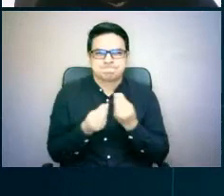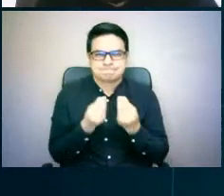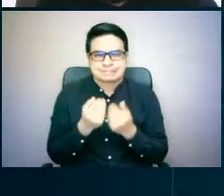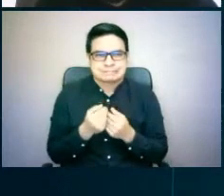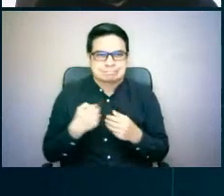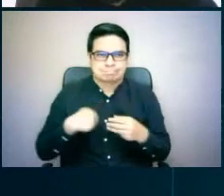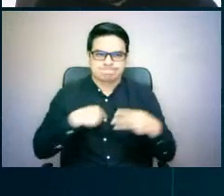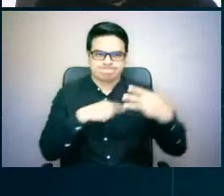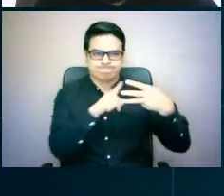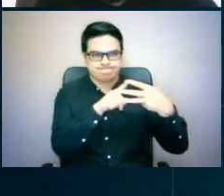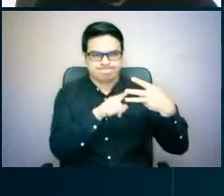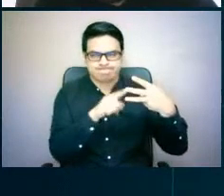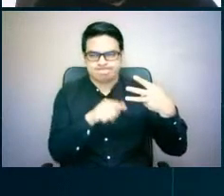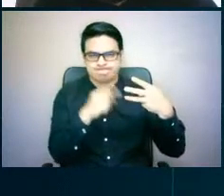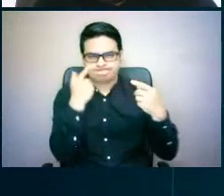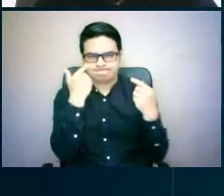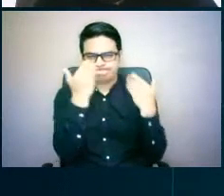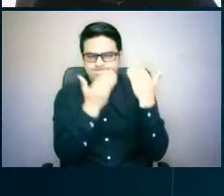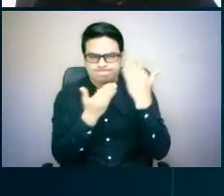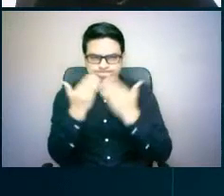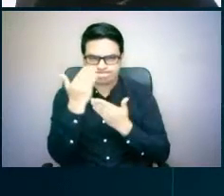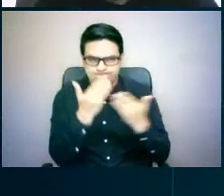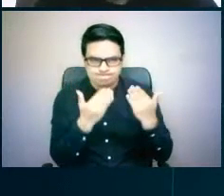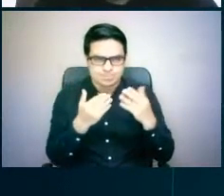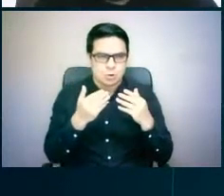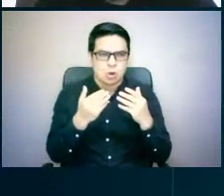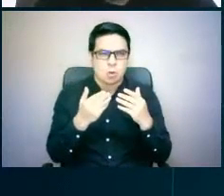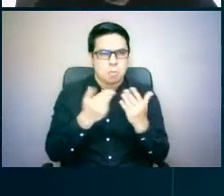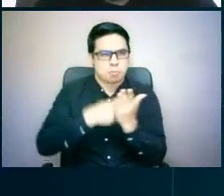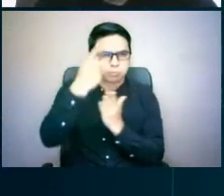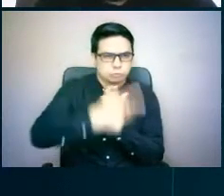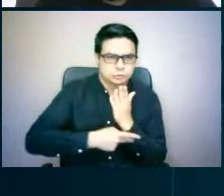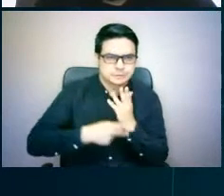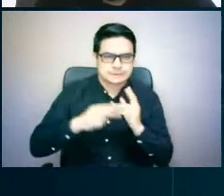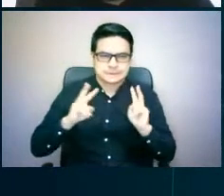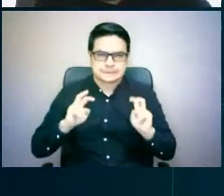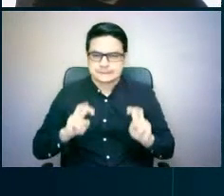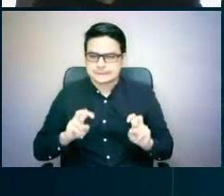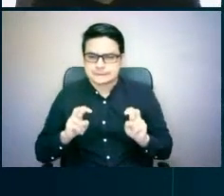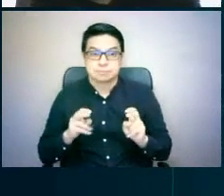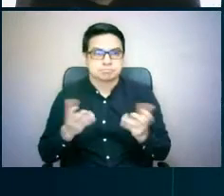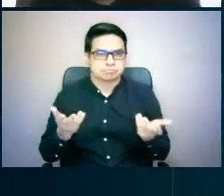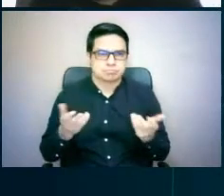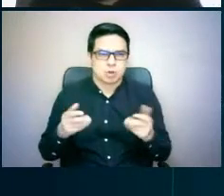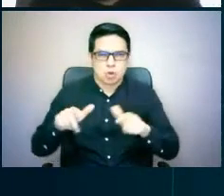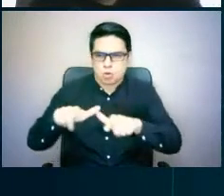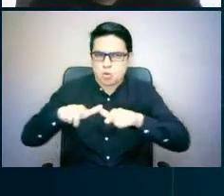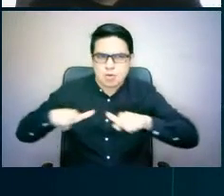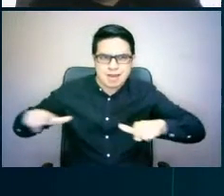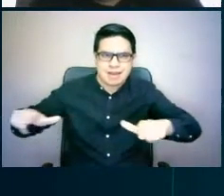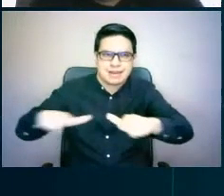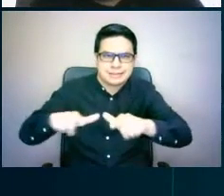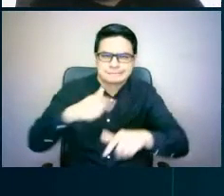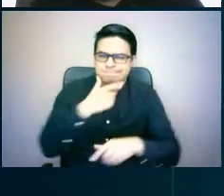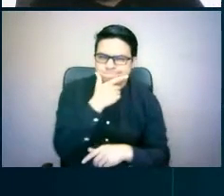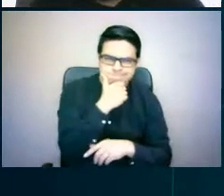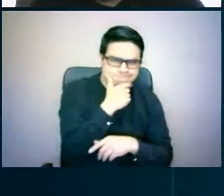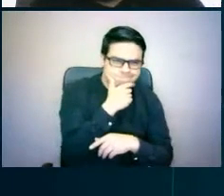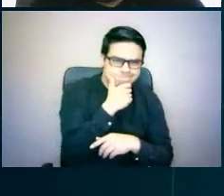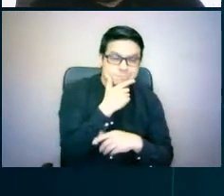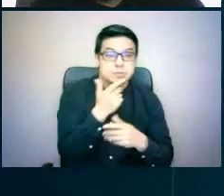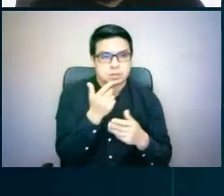evaluando proyectos que, debido a su ubicación y espacio, requieran ser construidos con